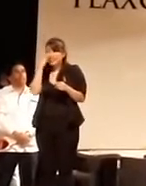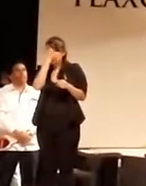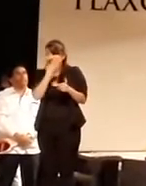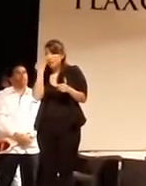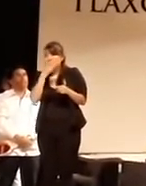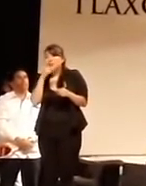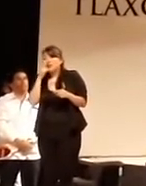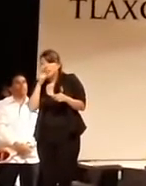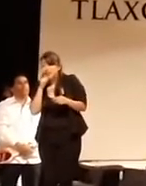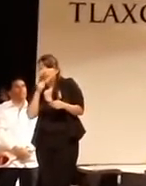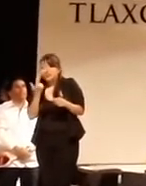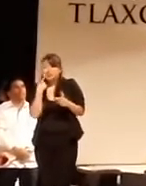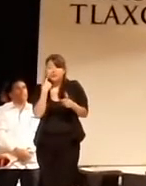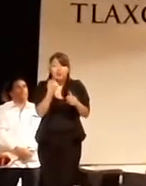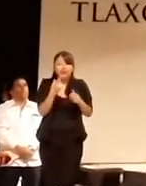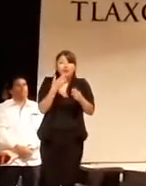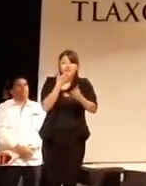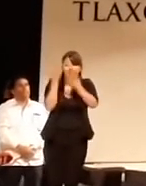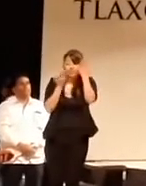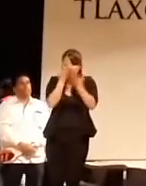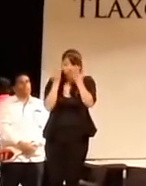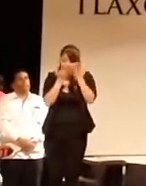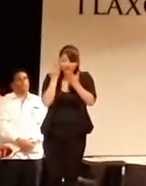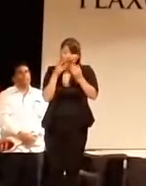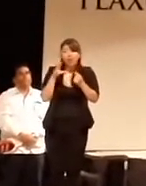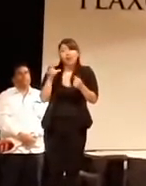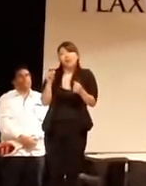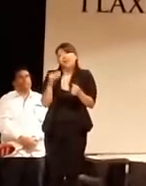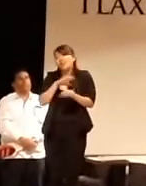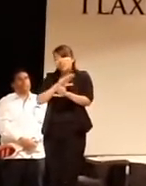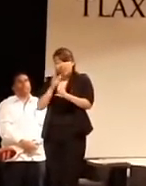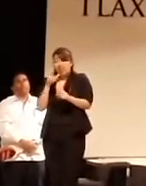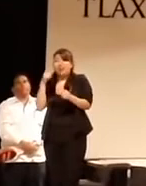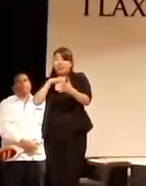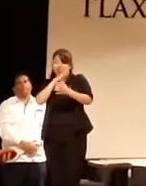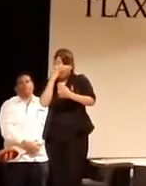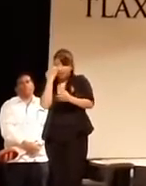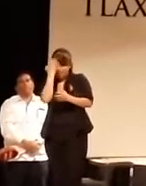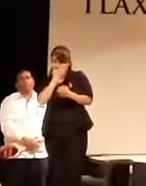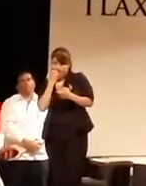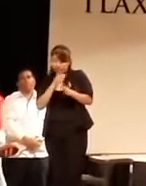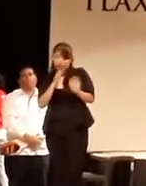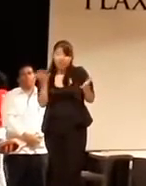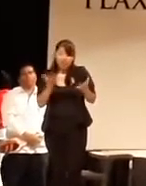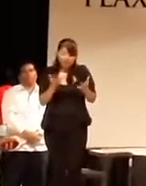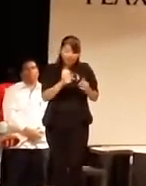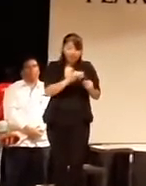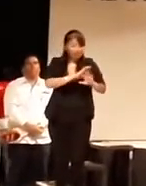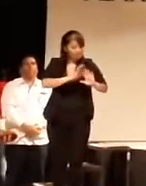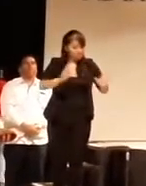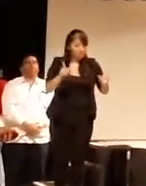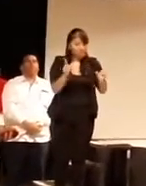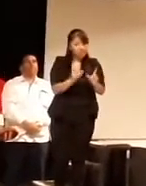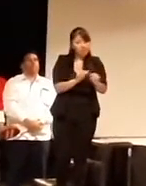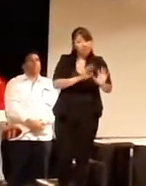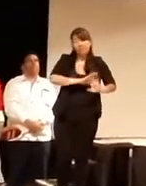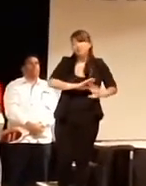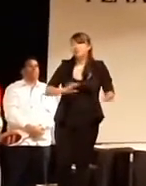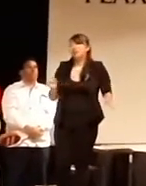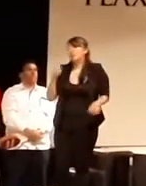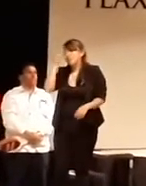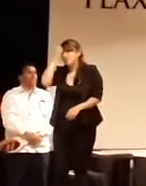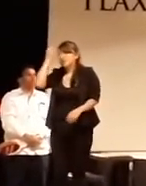formar. Plantemos la posibilidad de transitar por otras formas en que la evaluación sea posible.